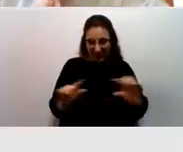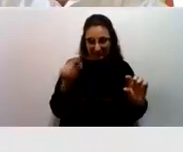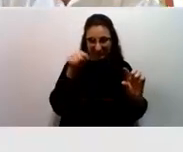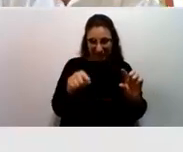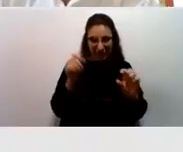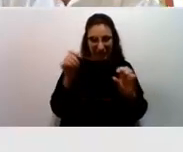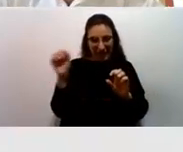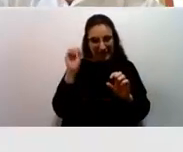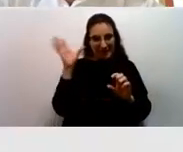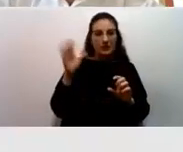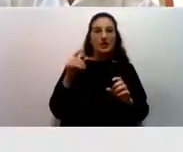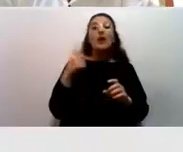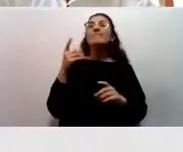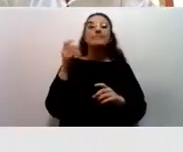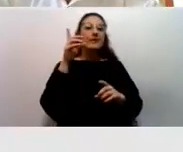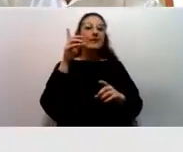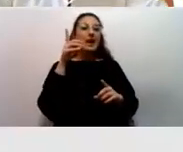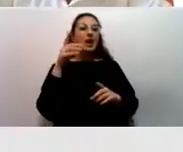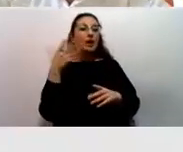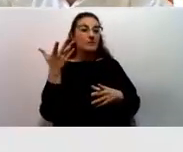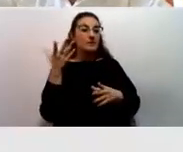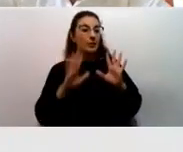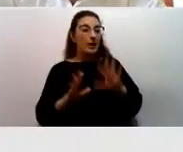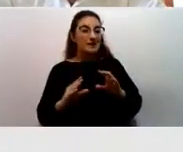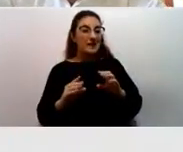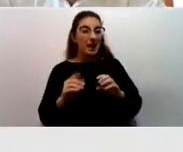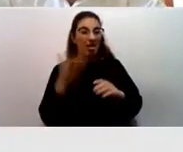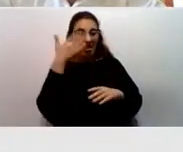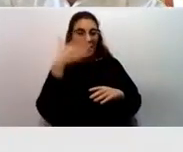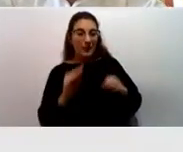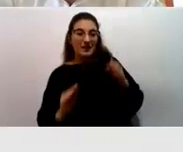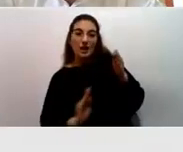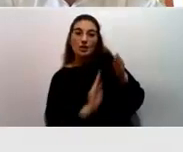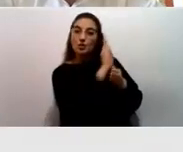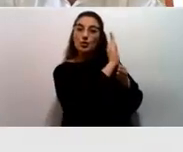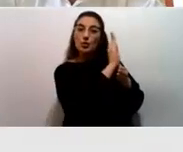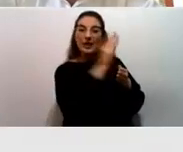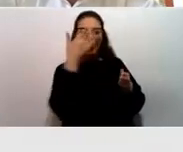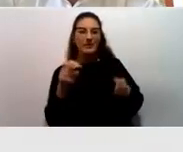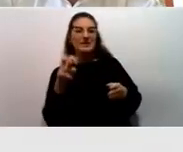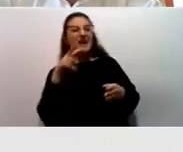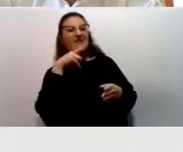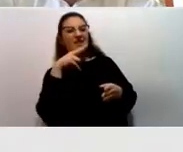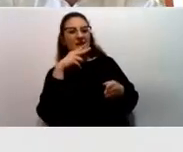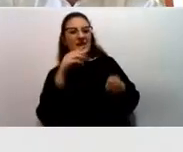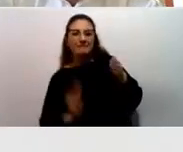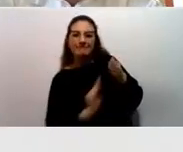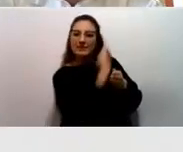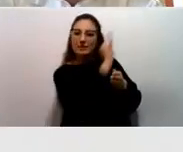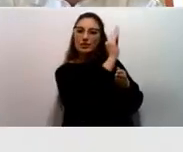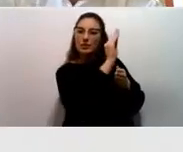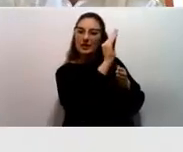que podemos hacer, doctora, es subirlo después del viernes que vamos a subir la grabación y el